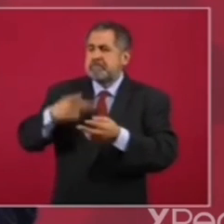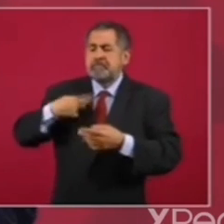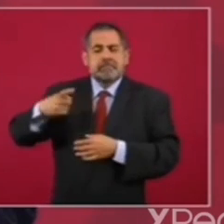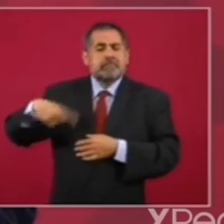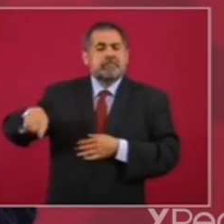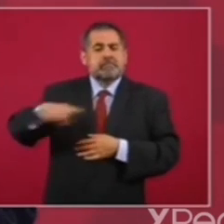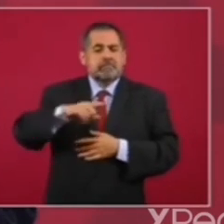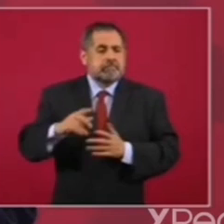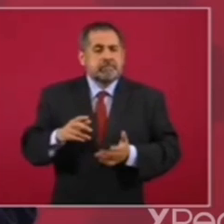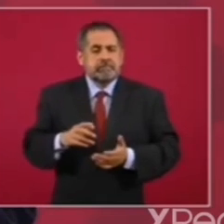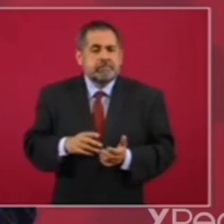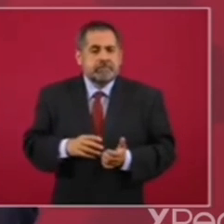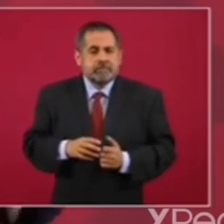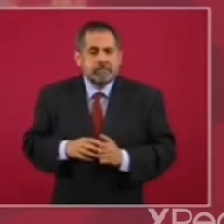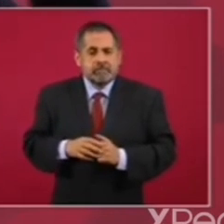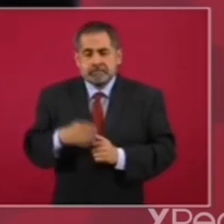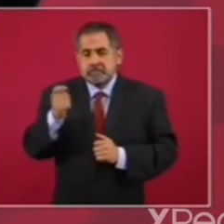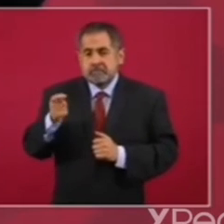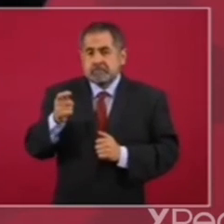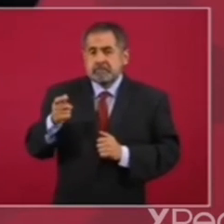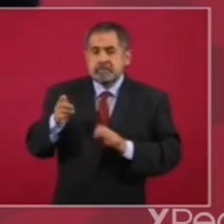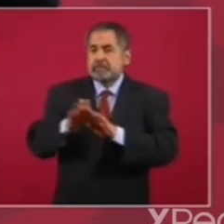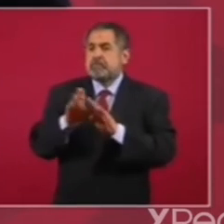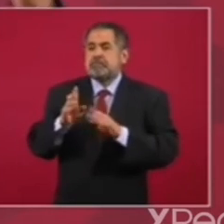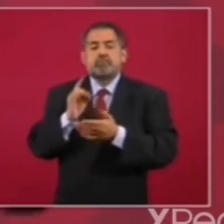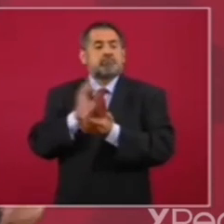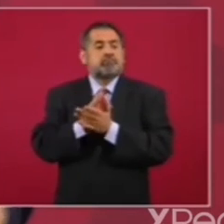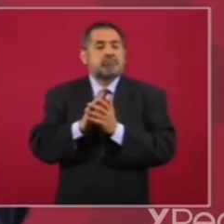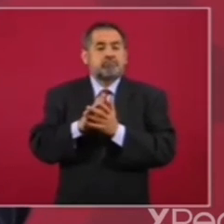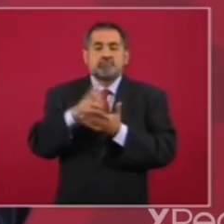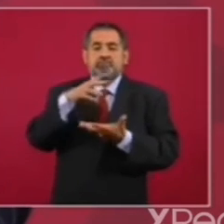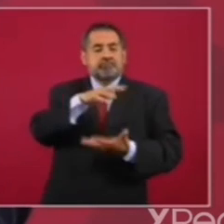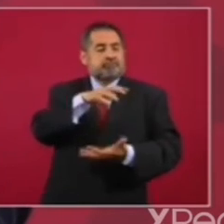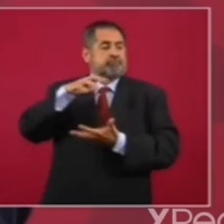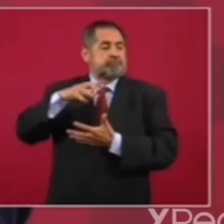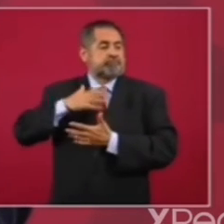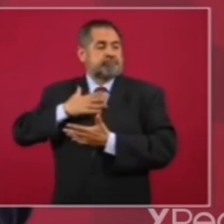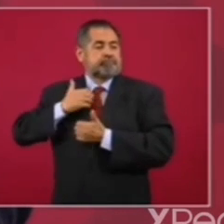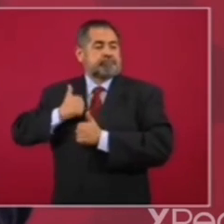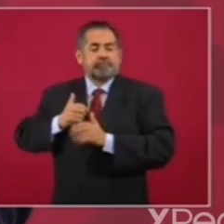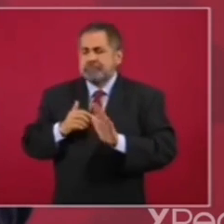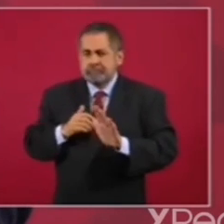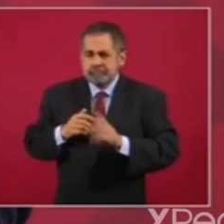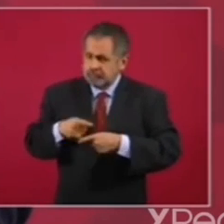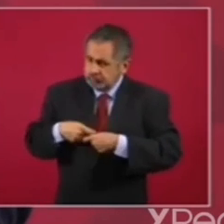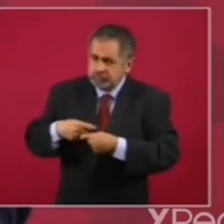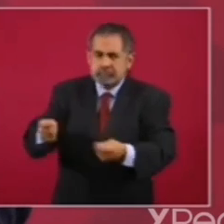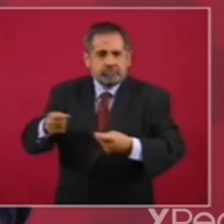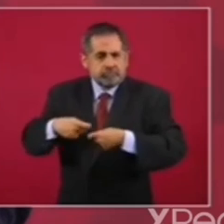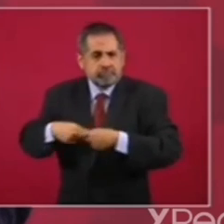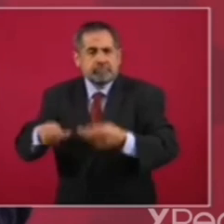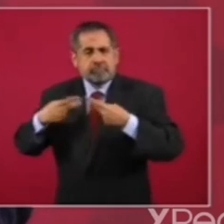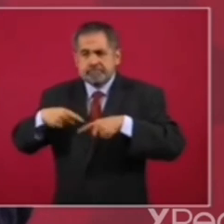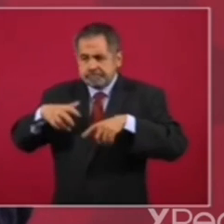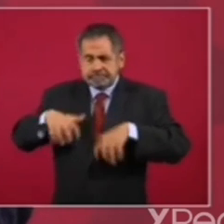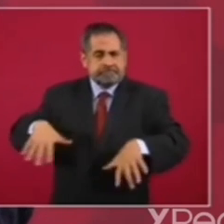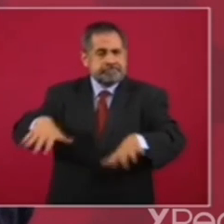gente, que no nos quedemos nosotros con el presupuesto, que no